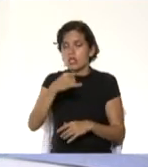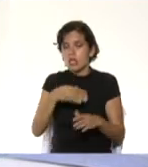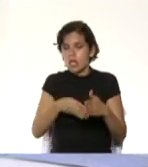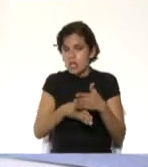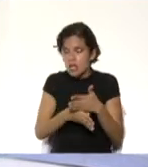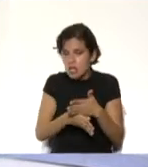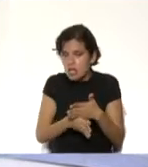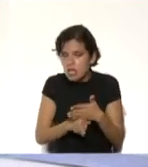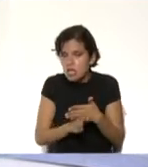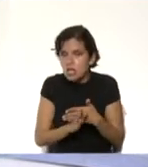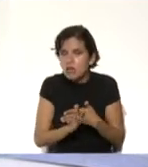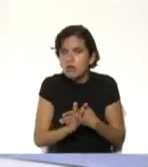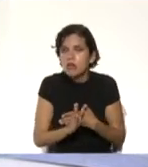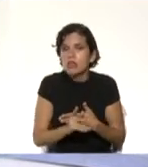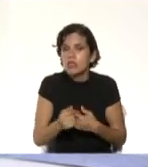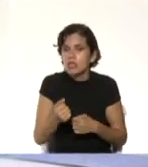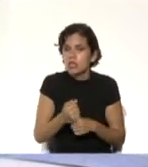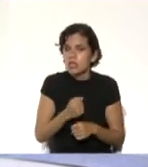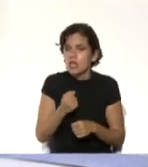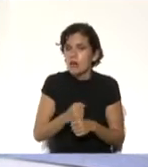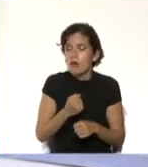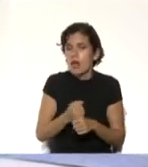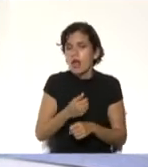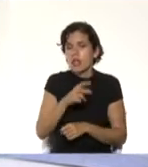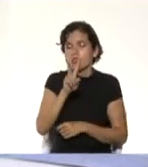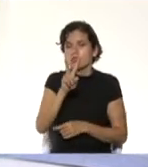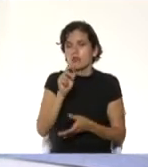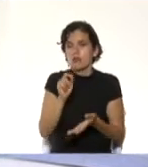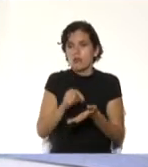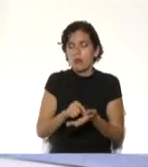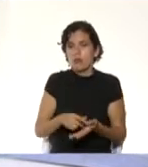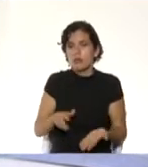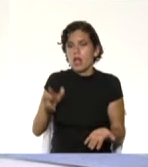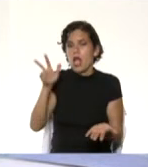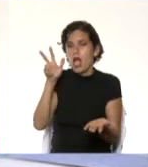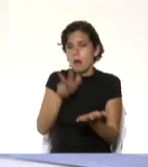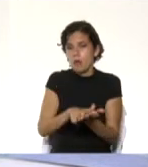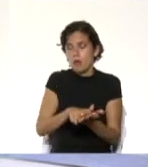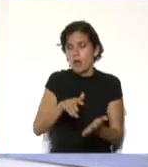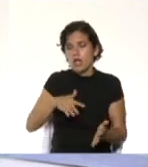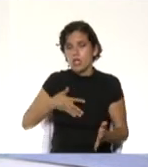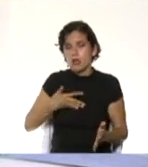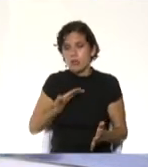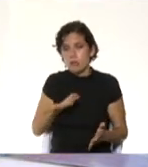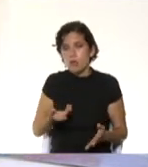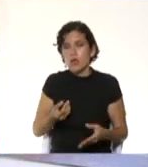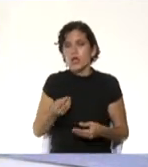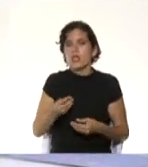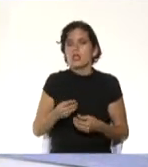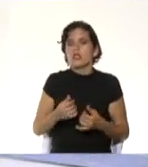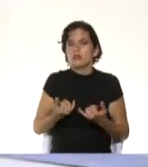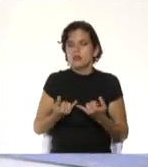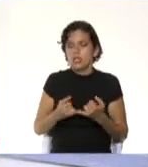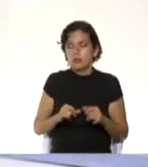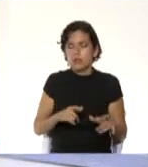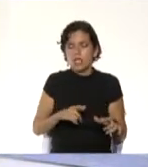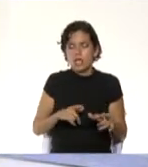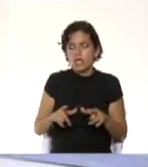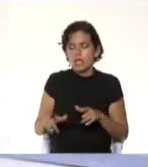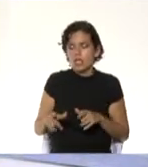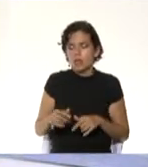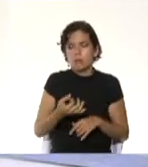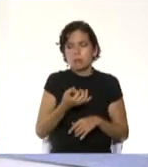ir a trabajar en el segundo momento para aprobar y poder sacar adelante nuestro año